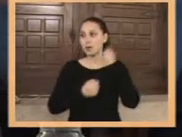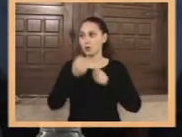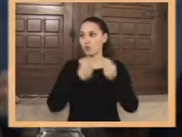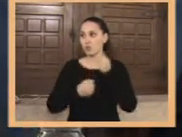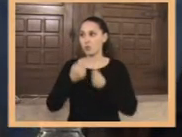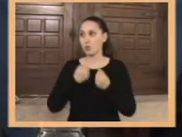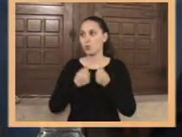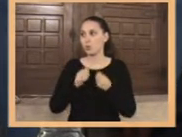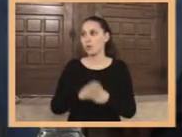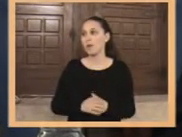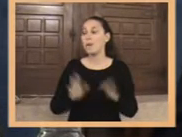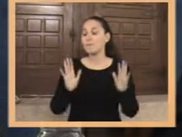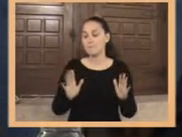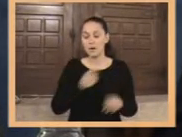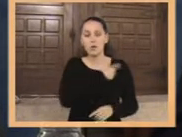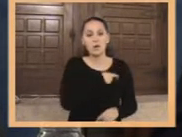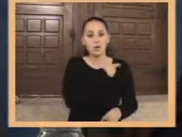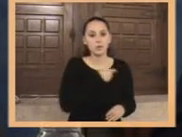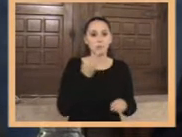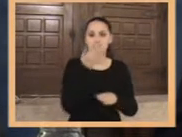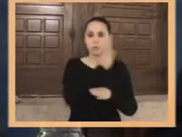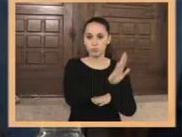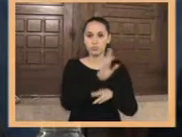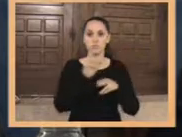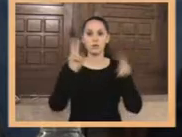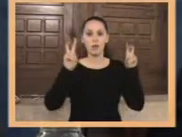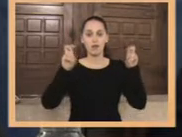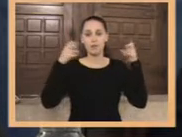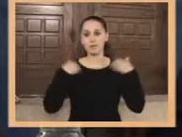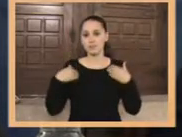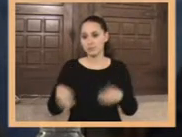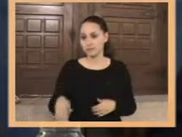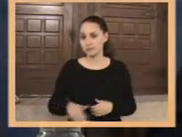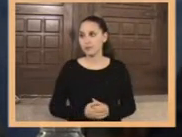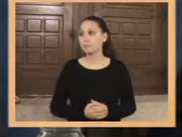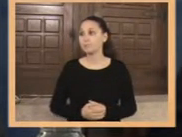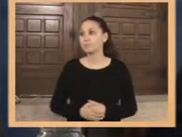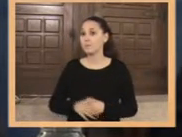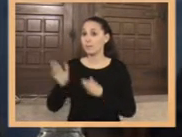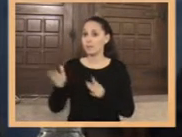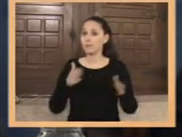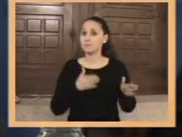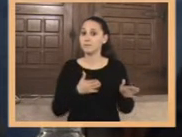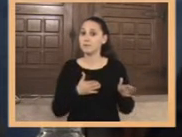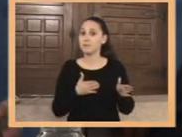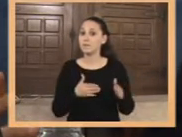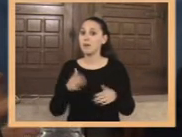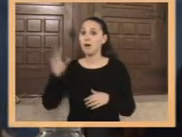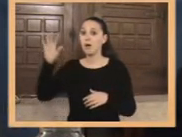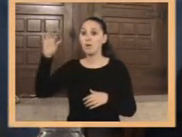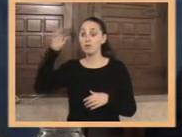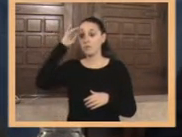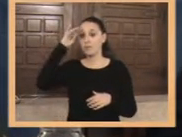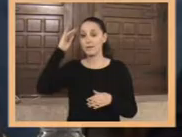cuenta en la comisión de turismo pertinente. En cuanto al fotocol del que usted habla, es la aportación de este ayuntamiento a un